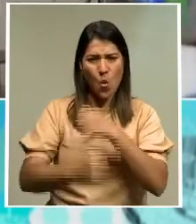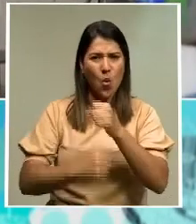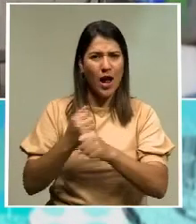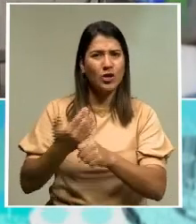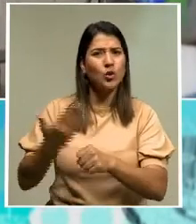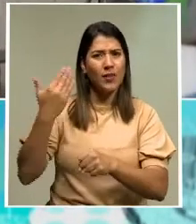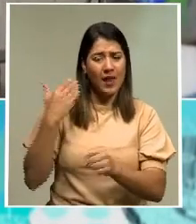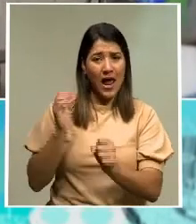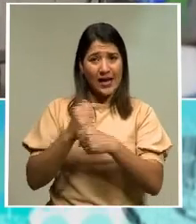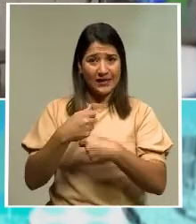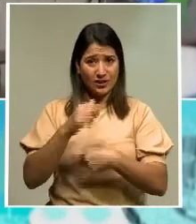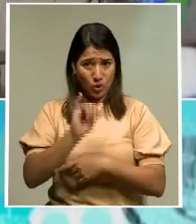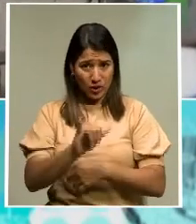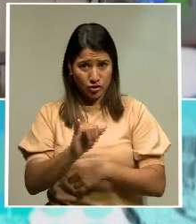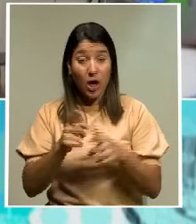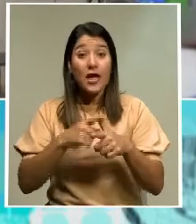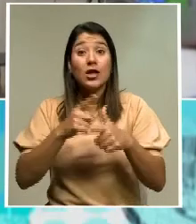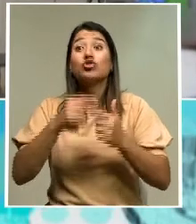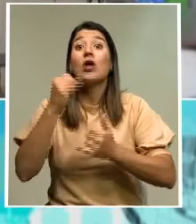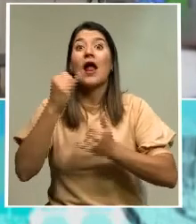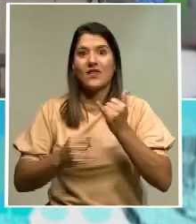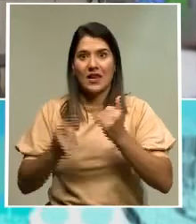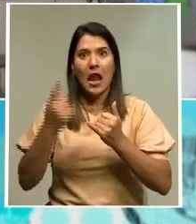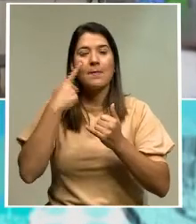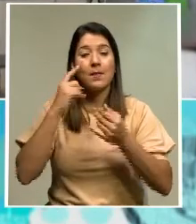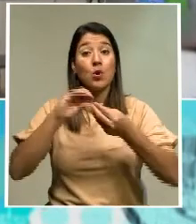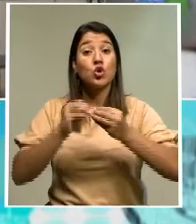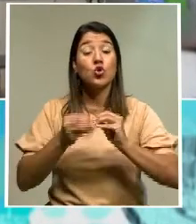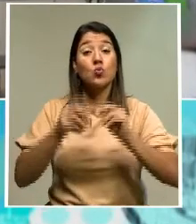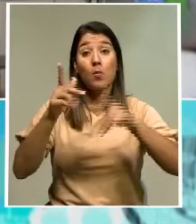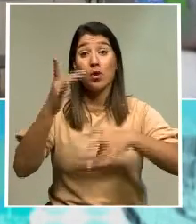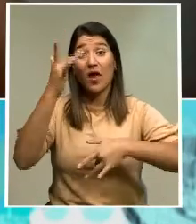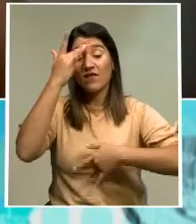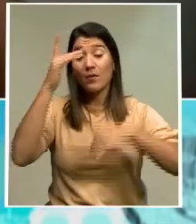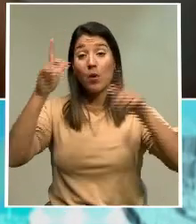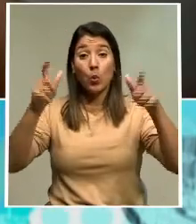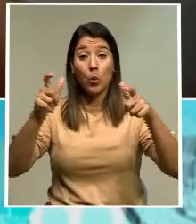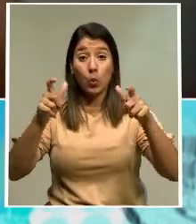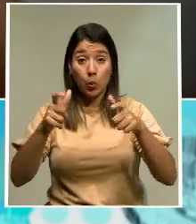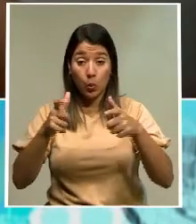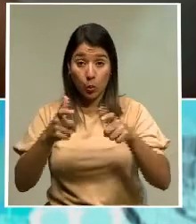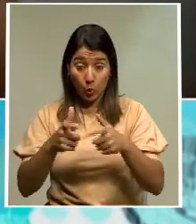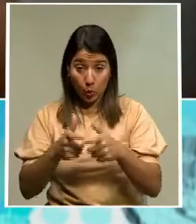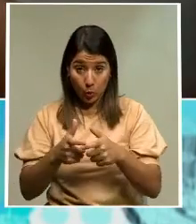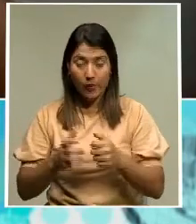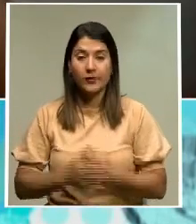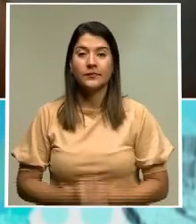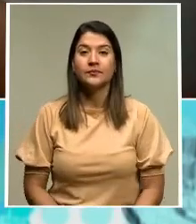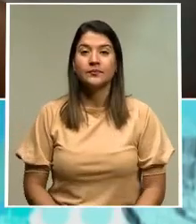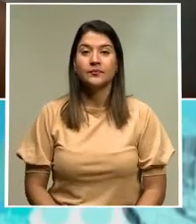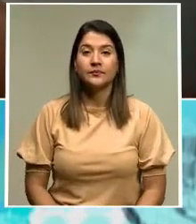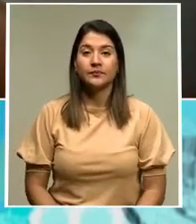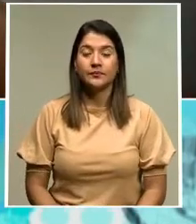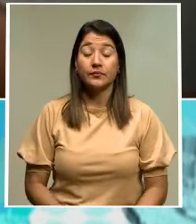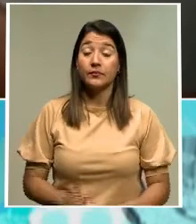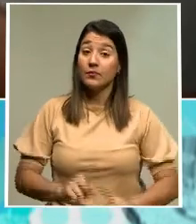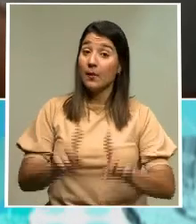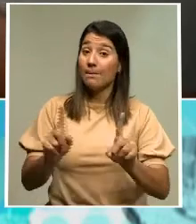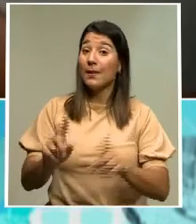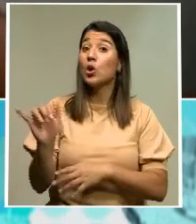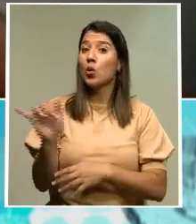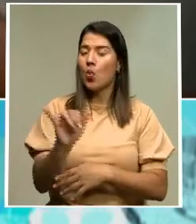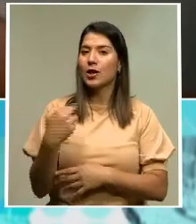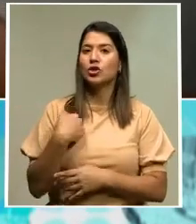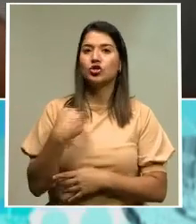y finalmente vimos que el comportamiento fue positivo en términos de contagio. Pero igual tenemos